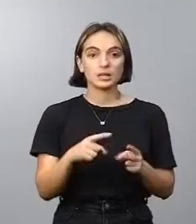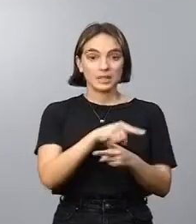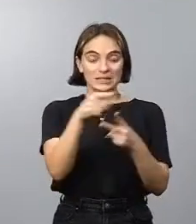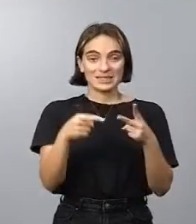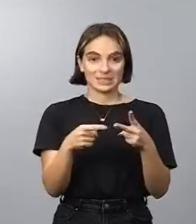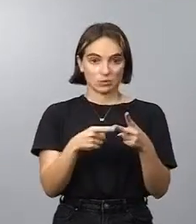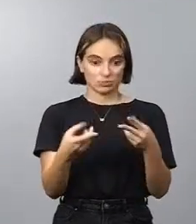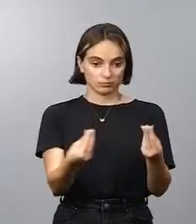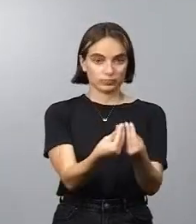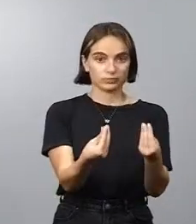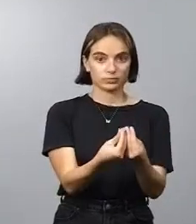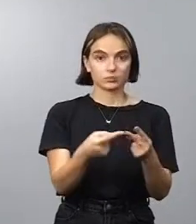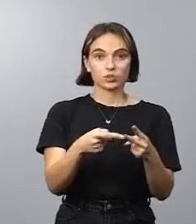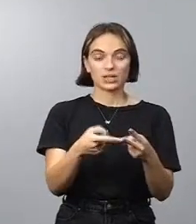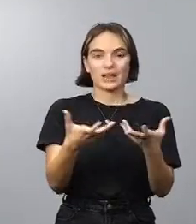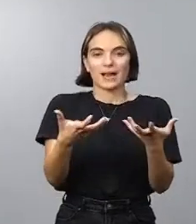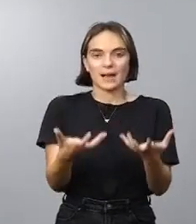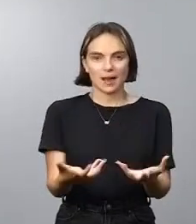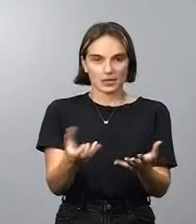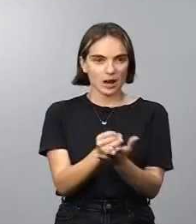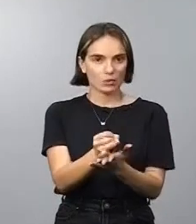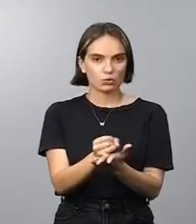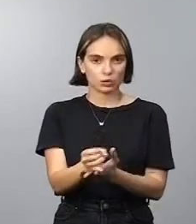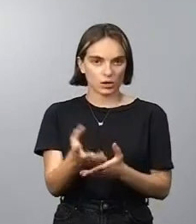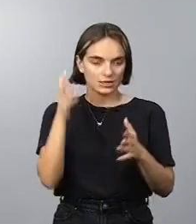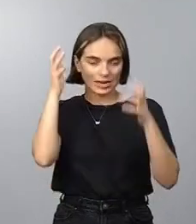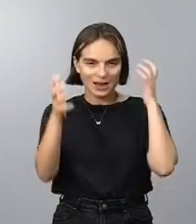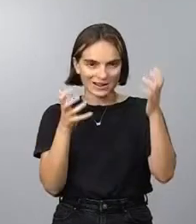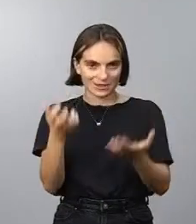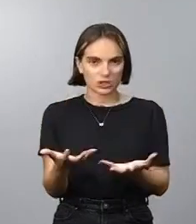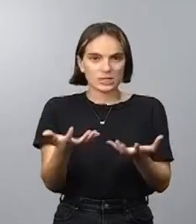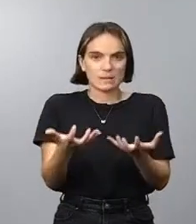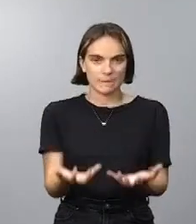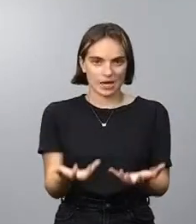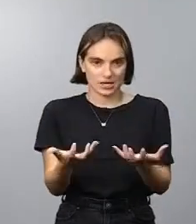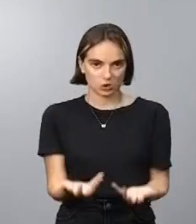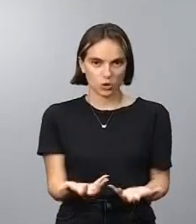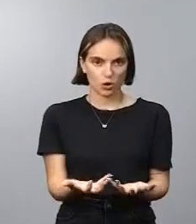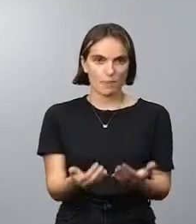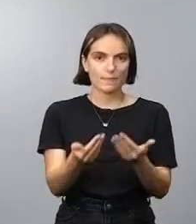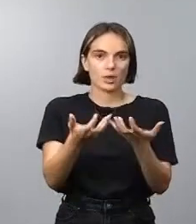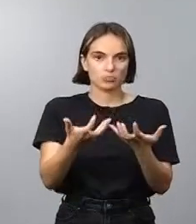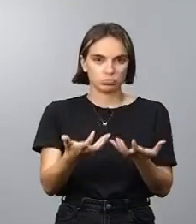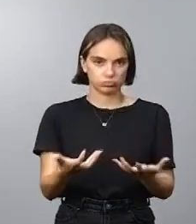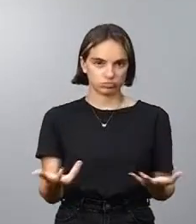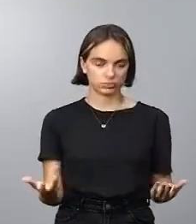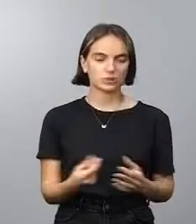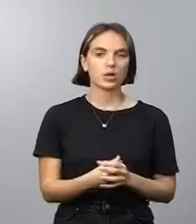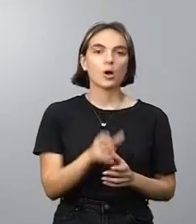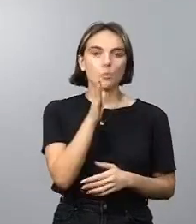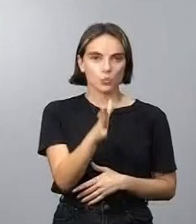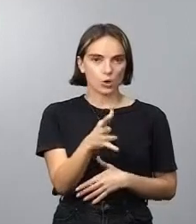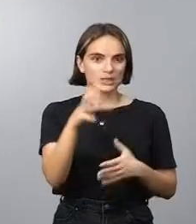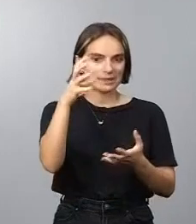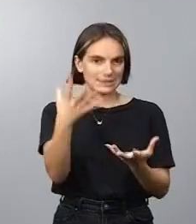evidentemente, aliviar as cargas dos nosos agricultores e ganaderos en relación con este tema, con a sequía, pero tamén con as